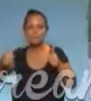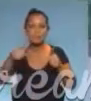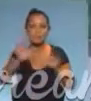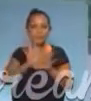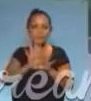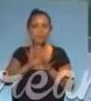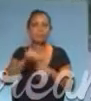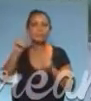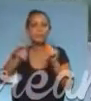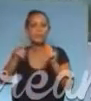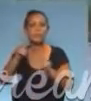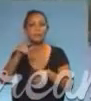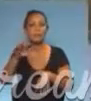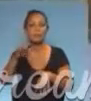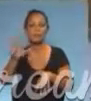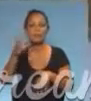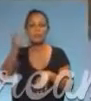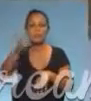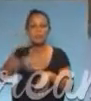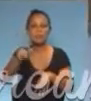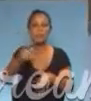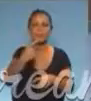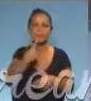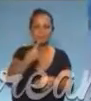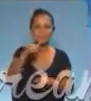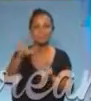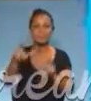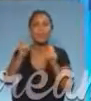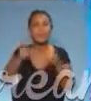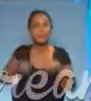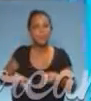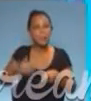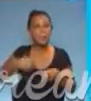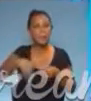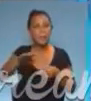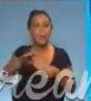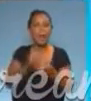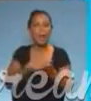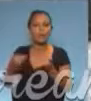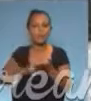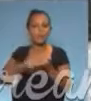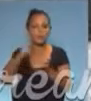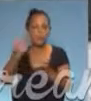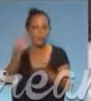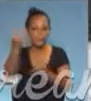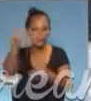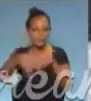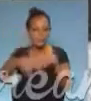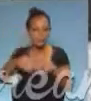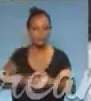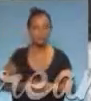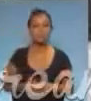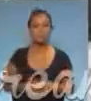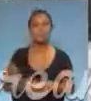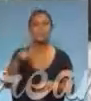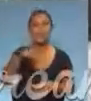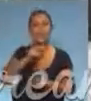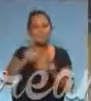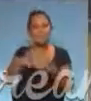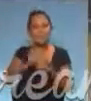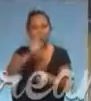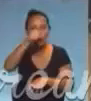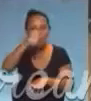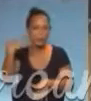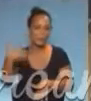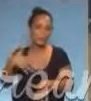de indecisos. Por otra parte, también se desarrollará el balotaje en Ecuador. Como bien decías, es un super domingo para la